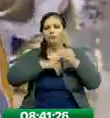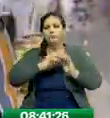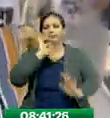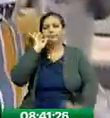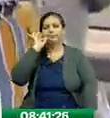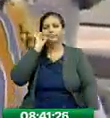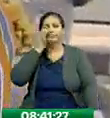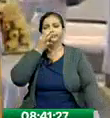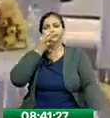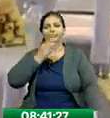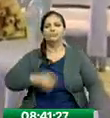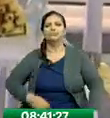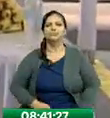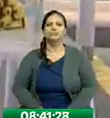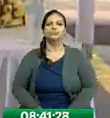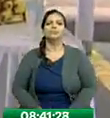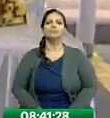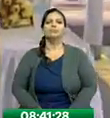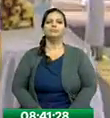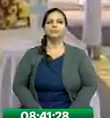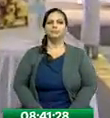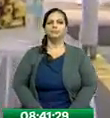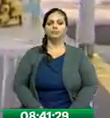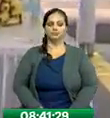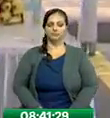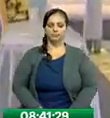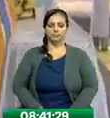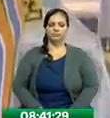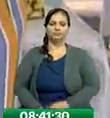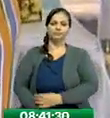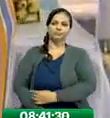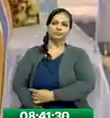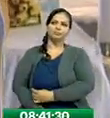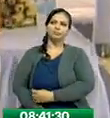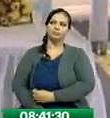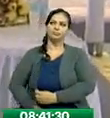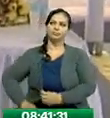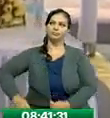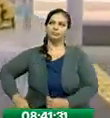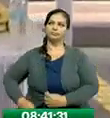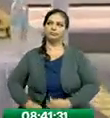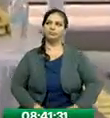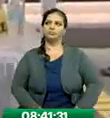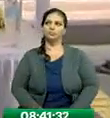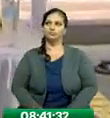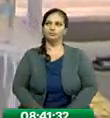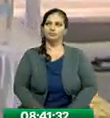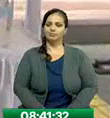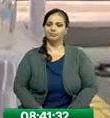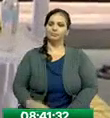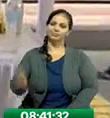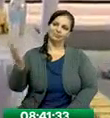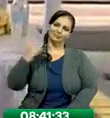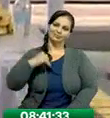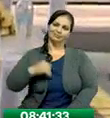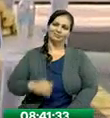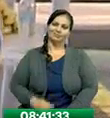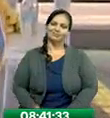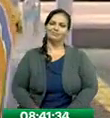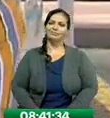administra joven mi querido adhiera y está puig y buzzi le el nombre de medio puig y aythami cuchi